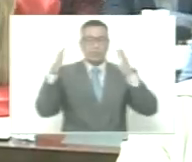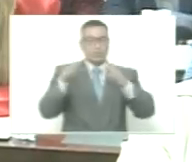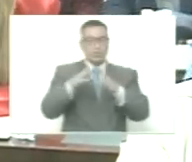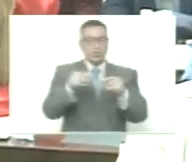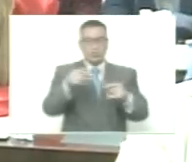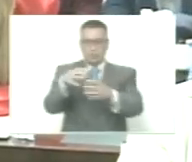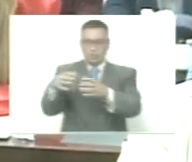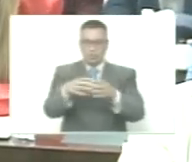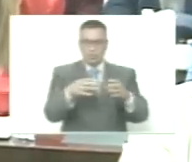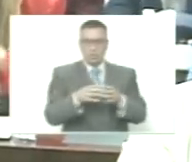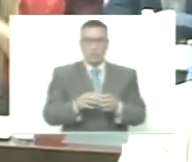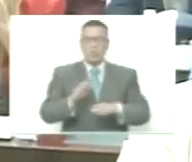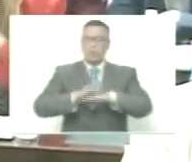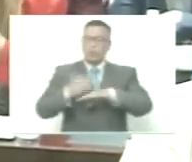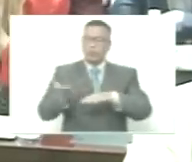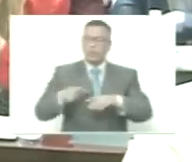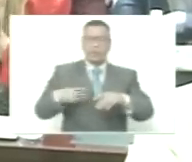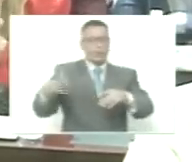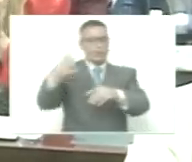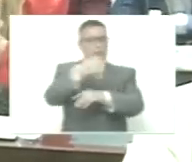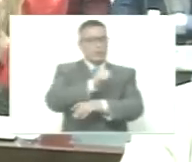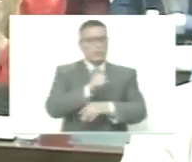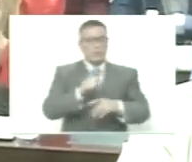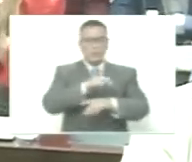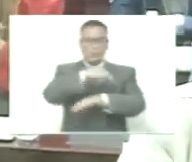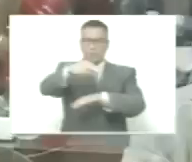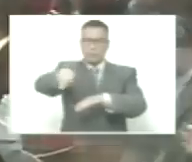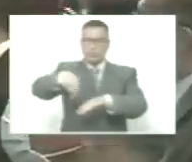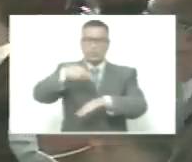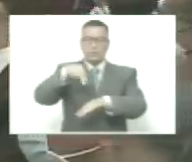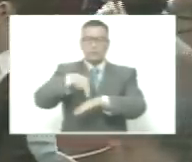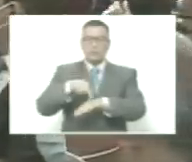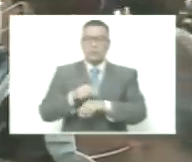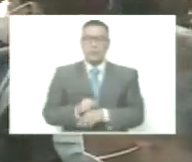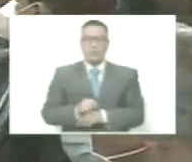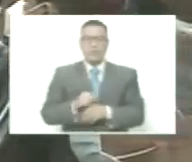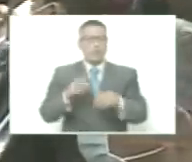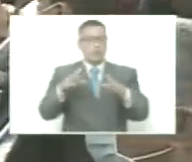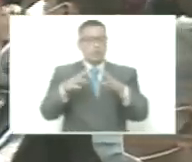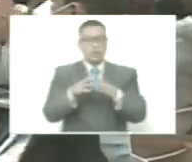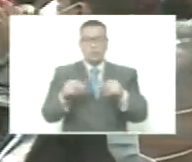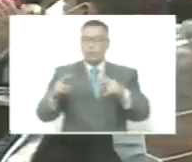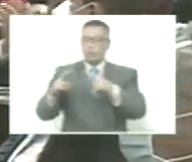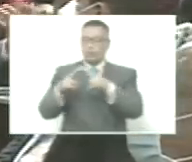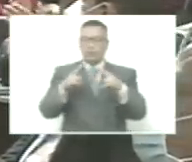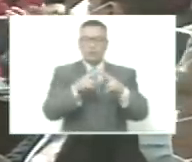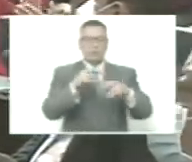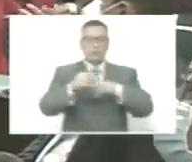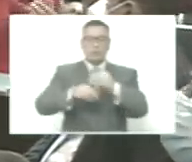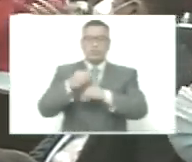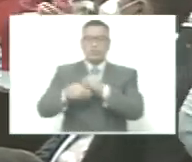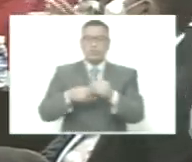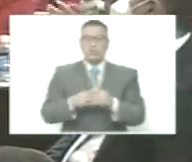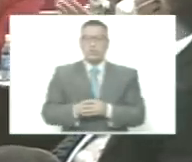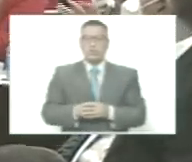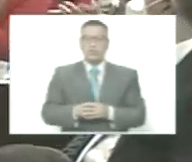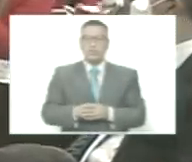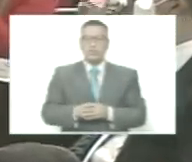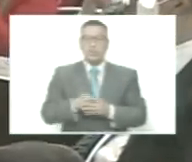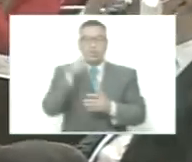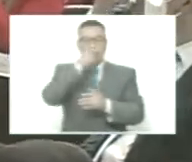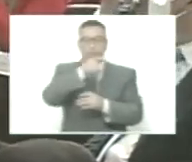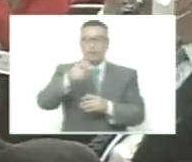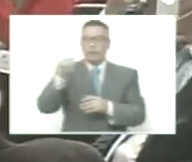ese equipo, porque lograron a nivel nacional, en todos los encuentros que realizamos, donde el pueblo